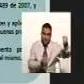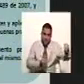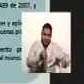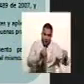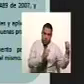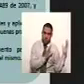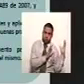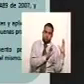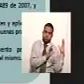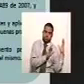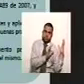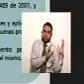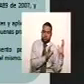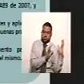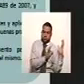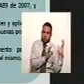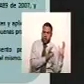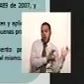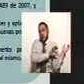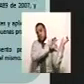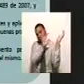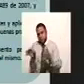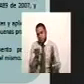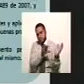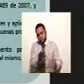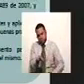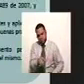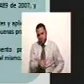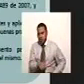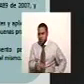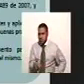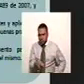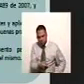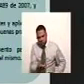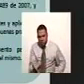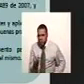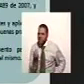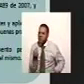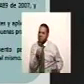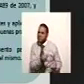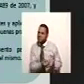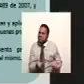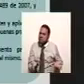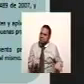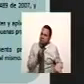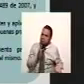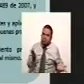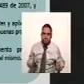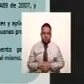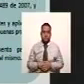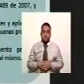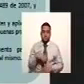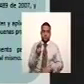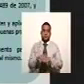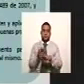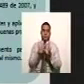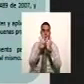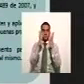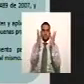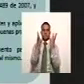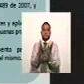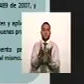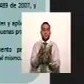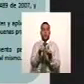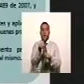a transparentar lo que el transportador debe asumir. Y le doy un ejemplo también interesante, senador Serpa.